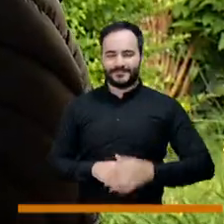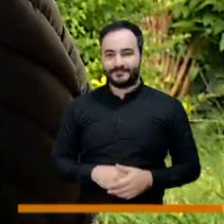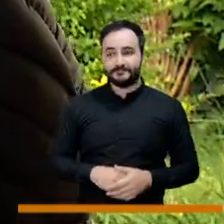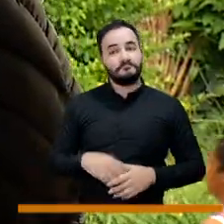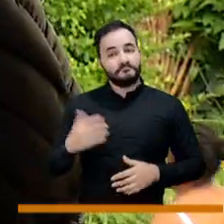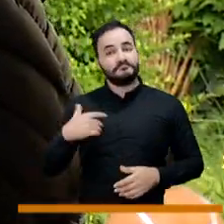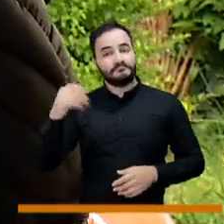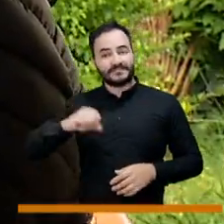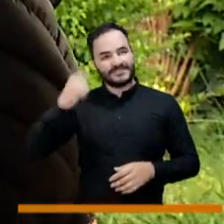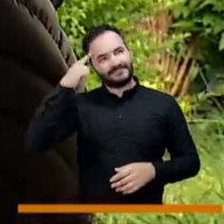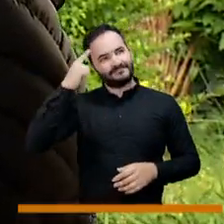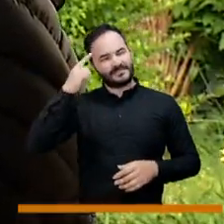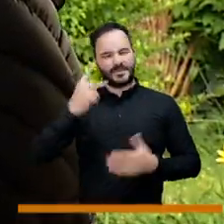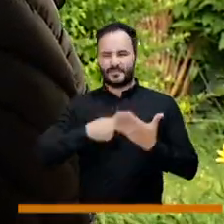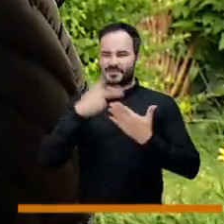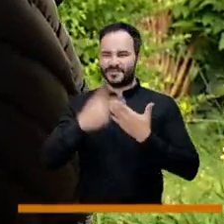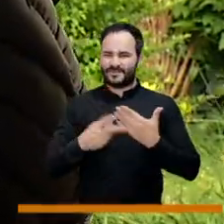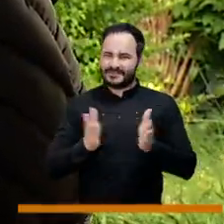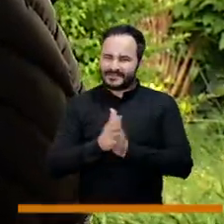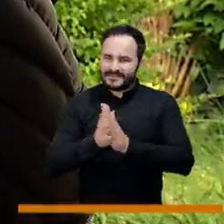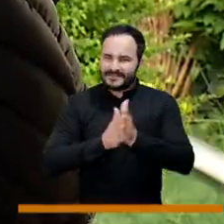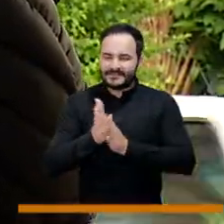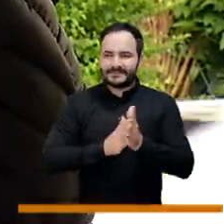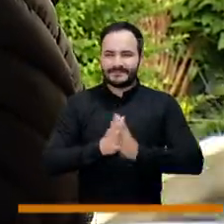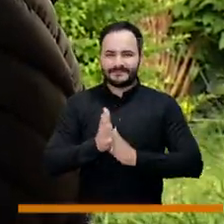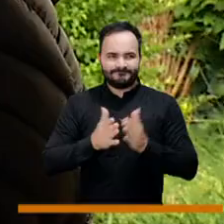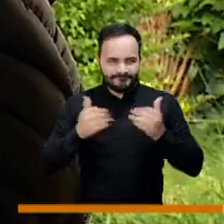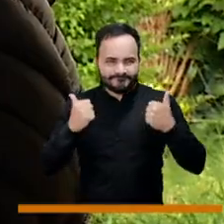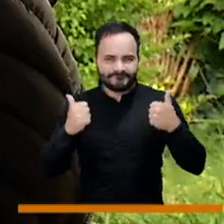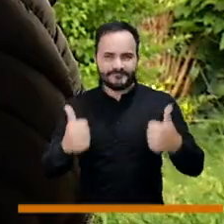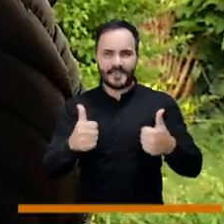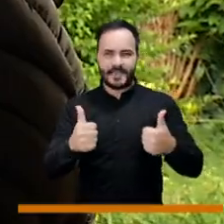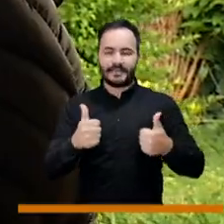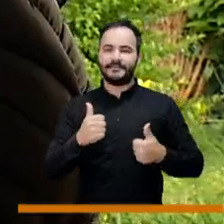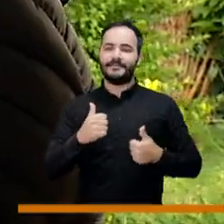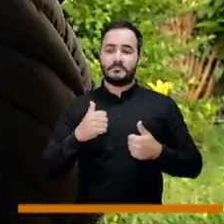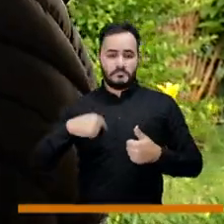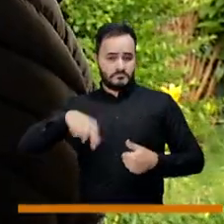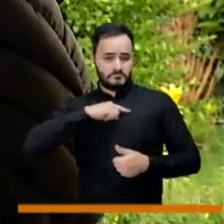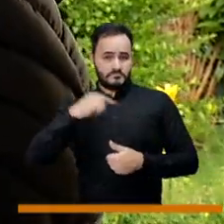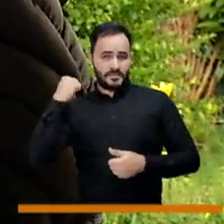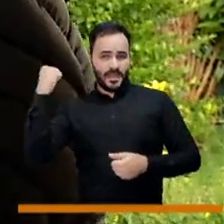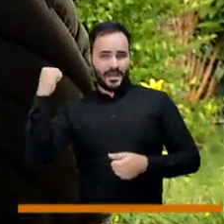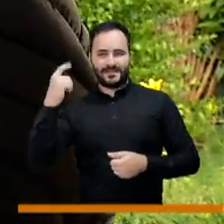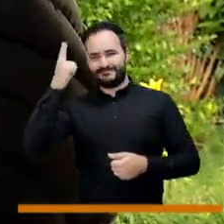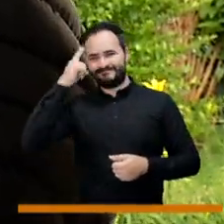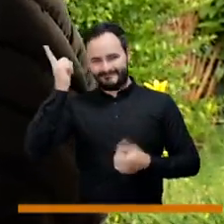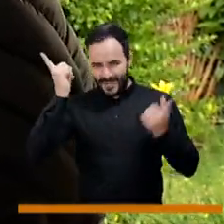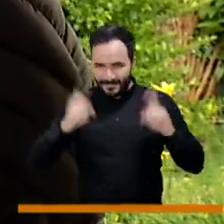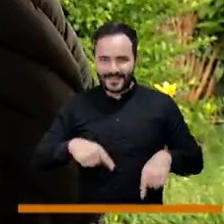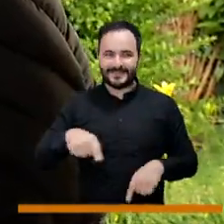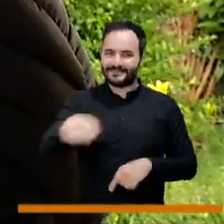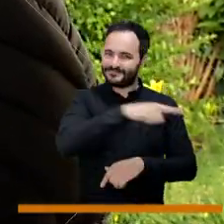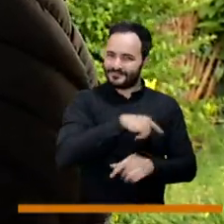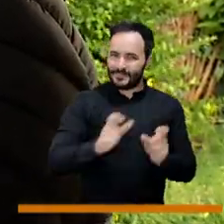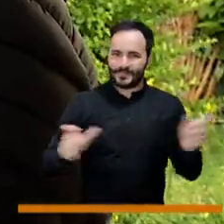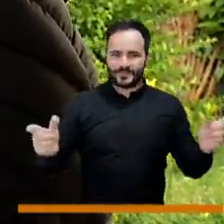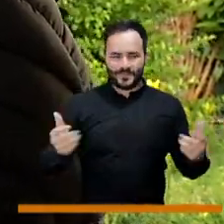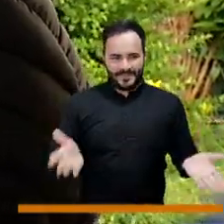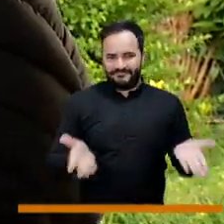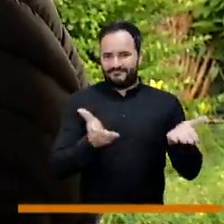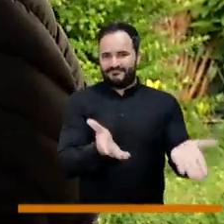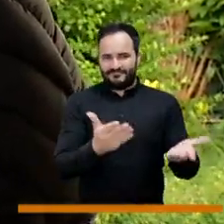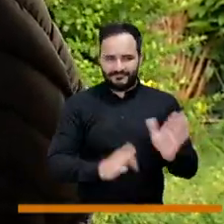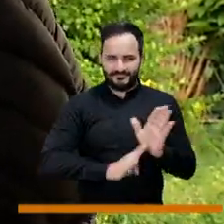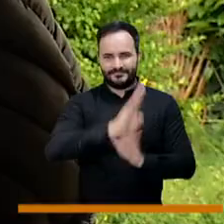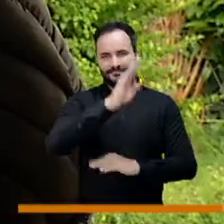un proyecto muy ambicioso, sino que era la posibilidad de generar oportunidades para otros. Nosotros hoy no trabajamos para nosotros, trabajamos para